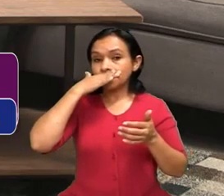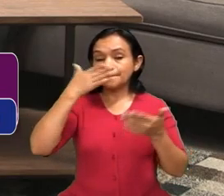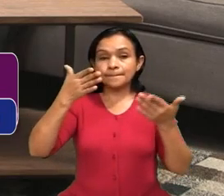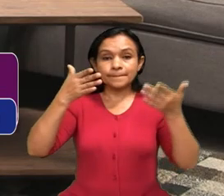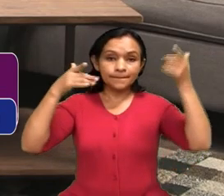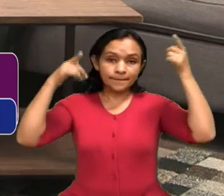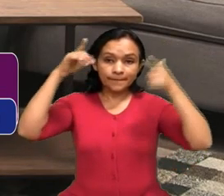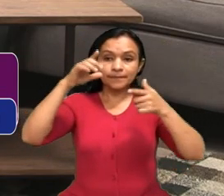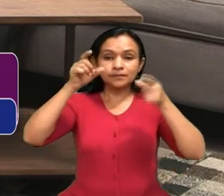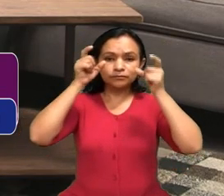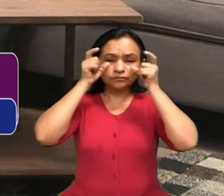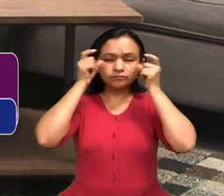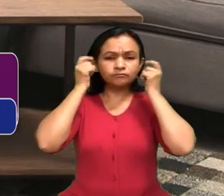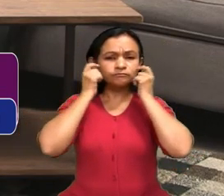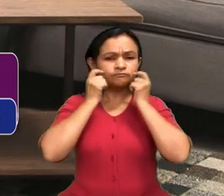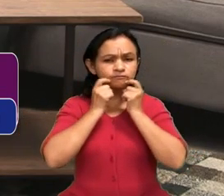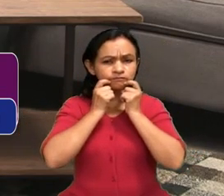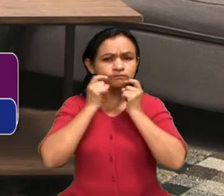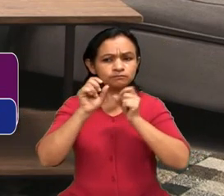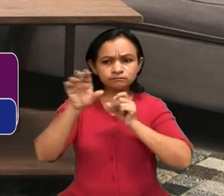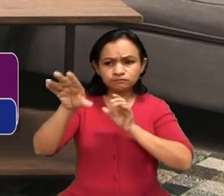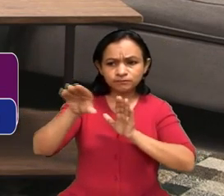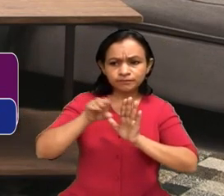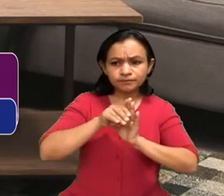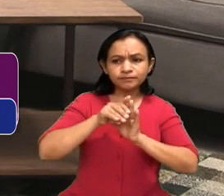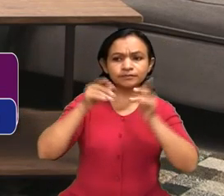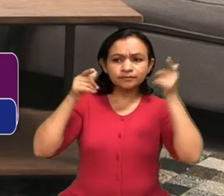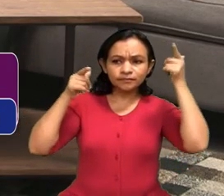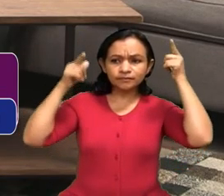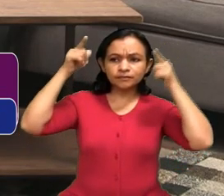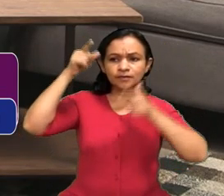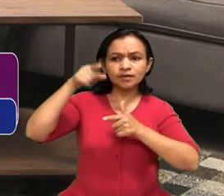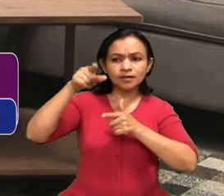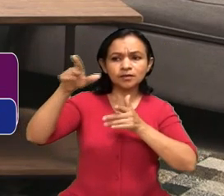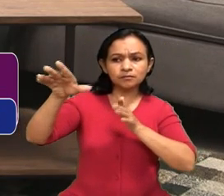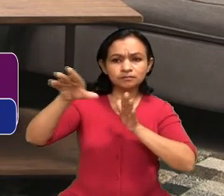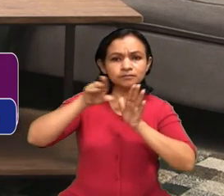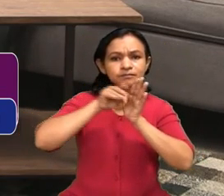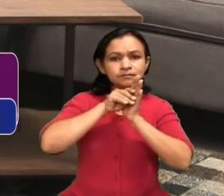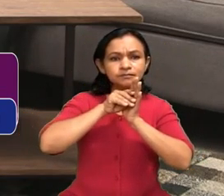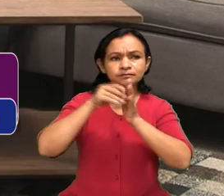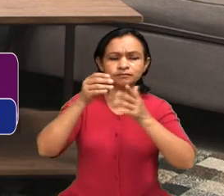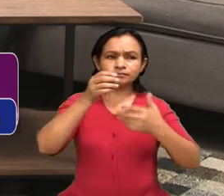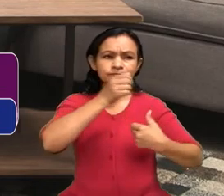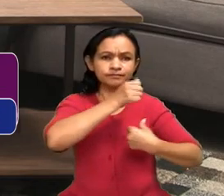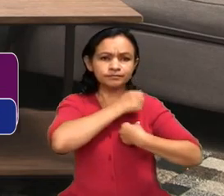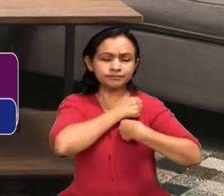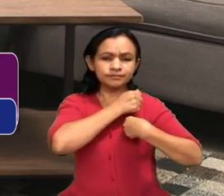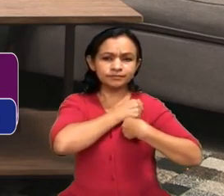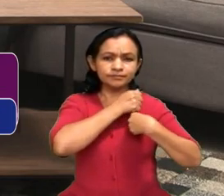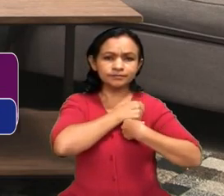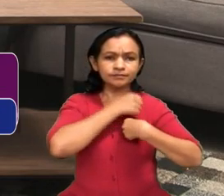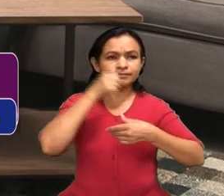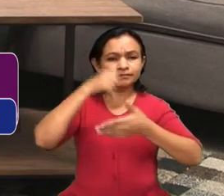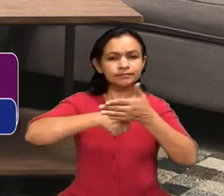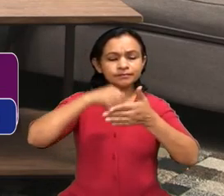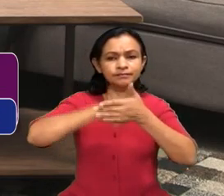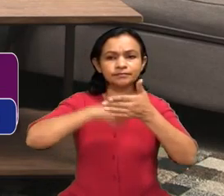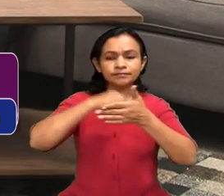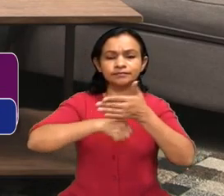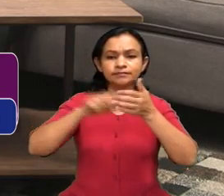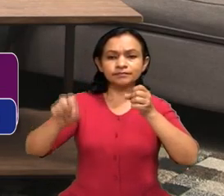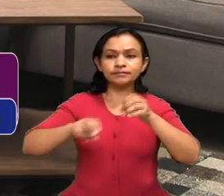Tomás, recogen ese legado del general Sandino, de ese ejército defensor de la soberanía